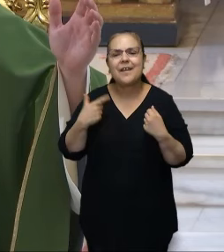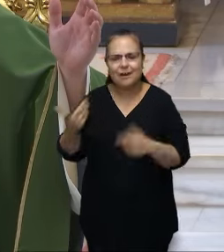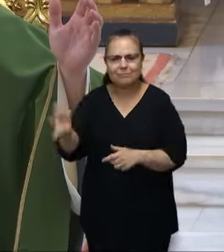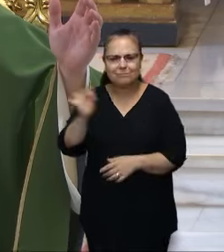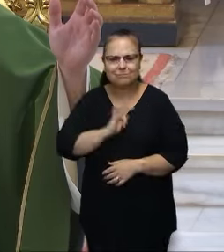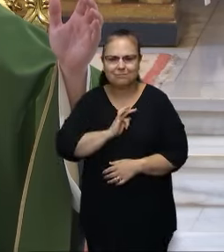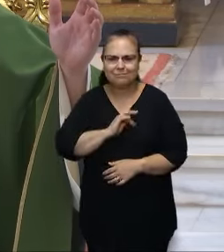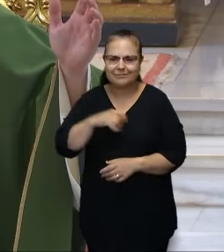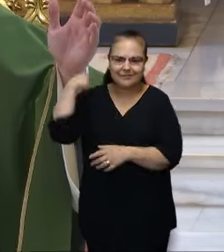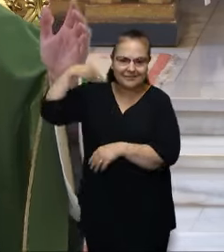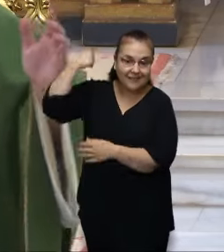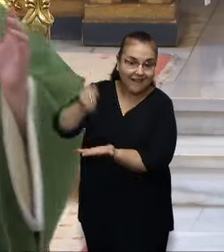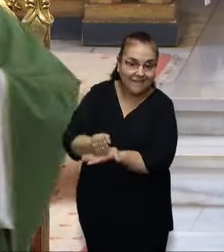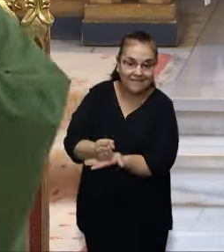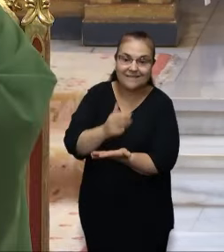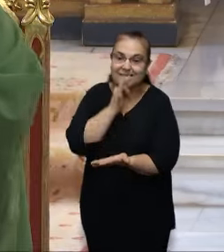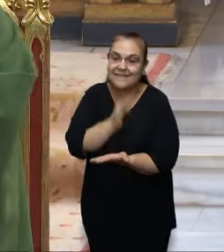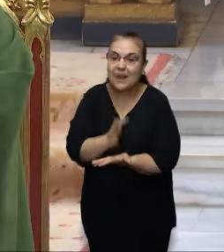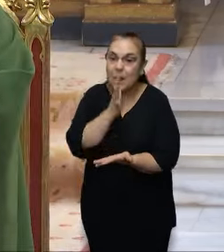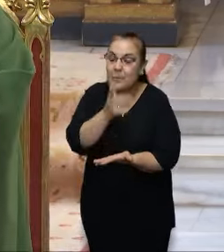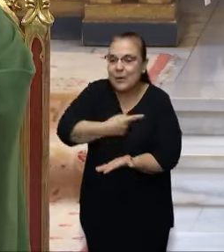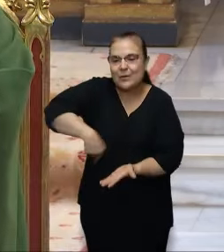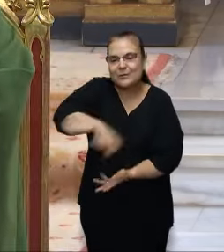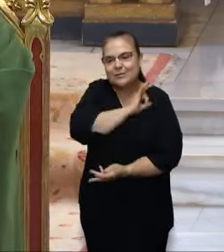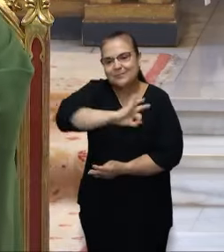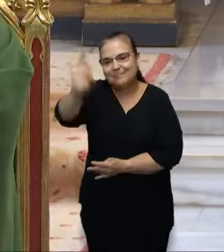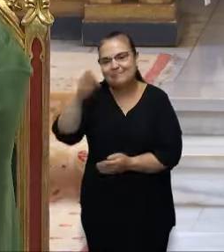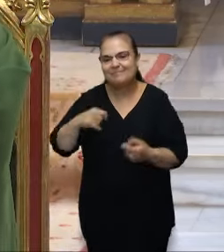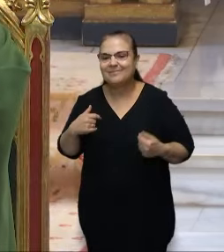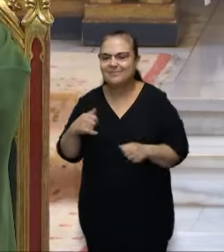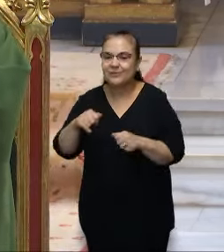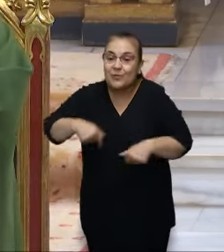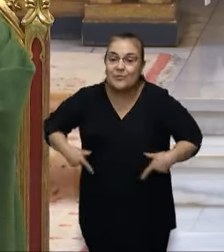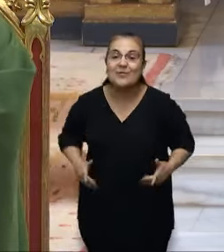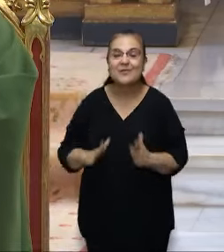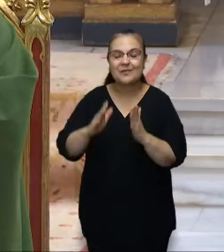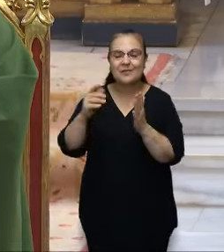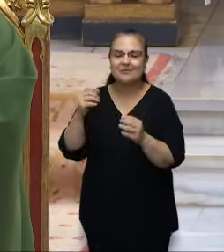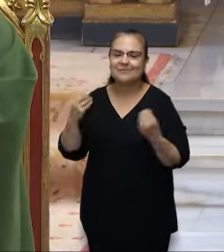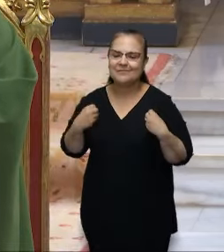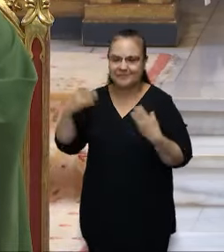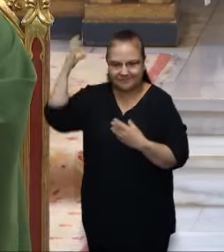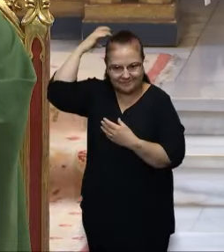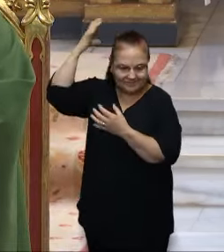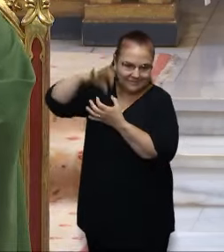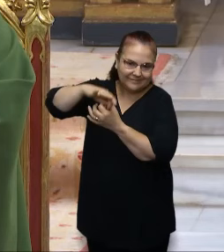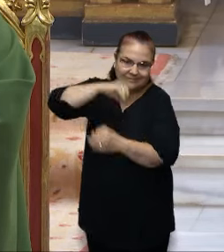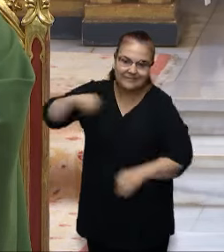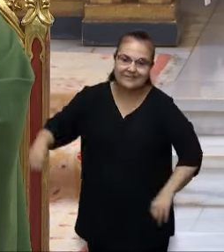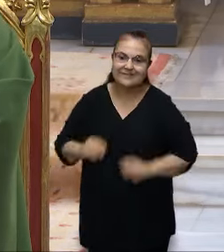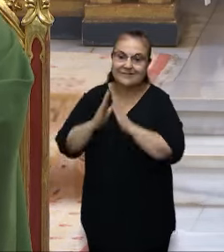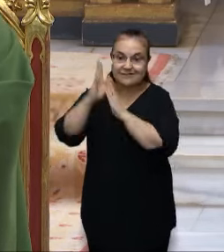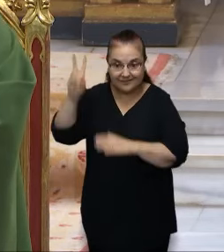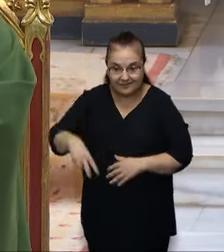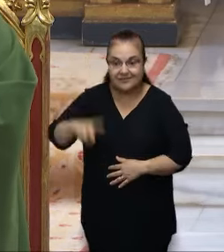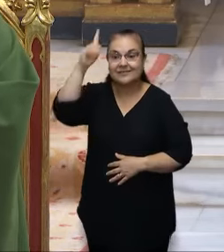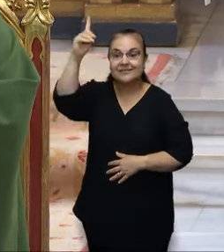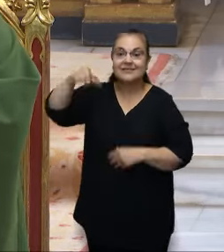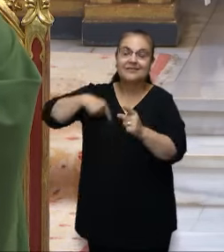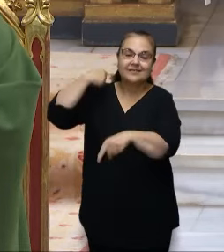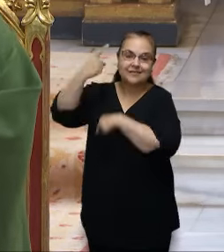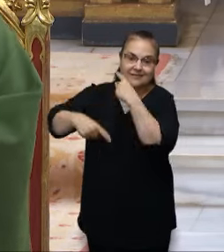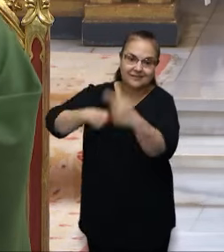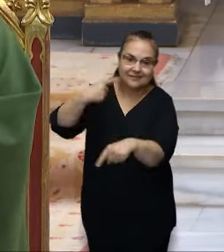herencia prometida por nuestro señor Jesucristo tu hijo que vive y reina contigo en la unidad del Espíritu Santo y es